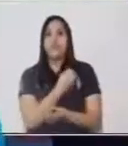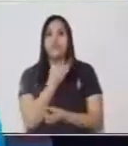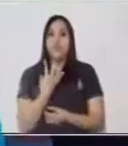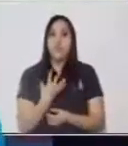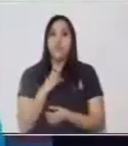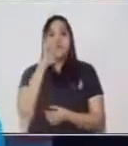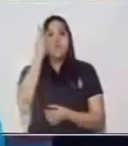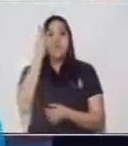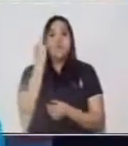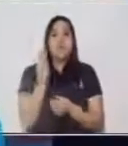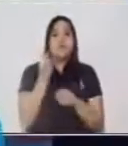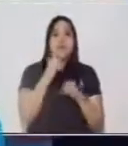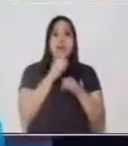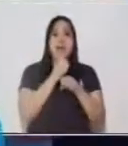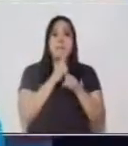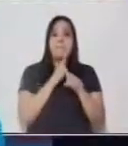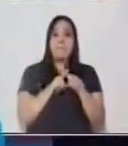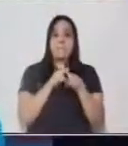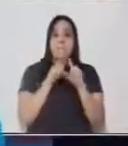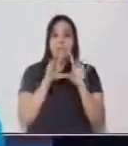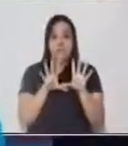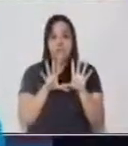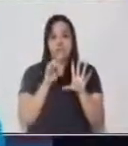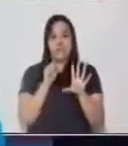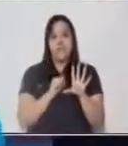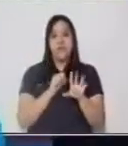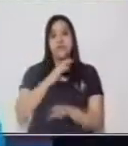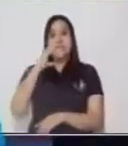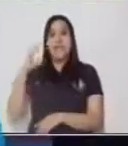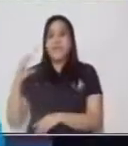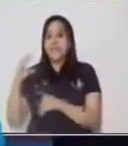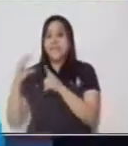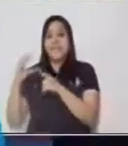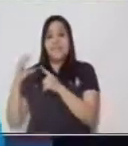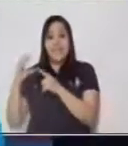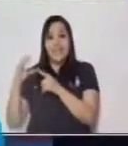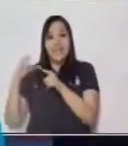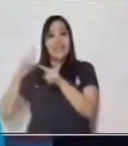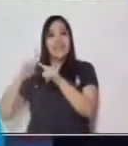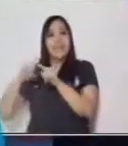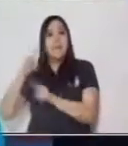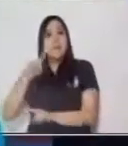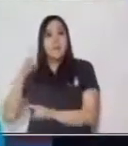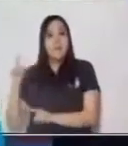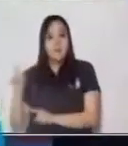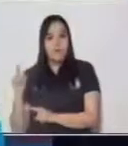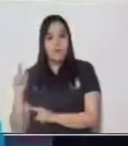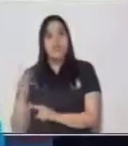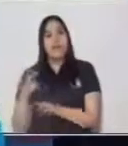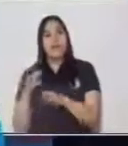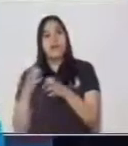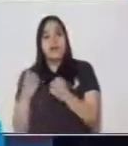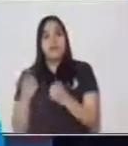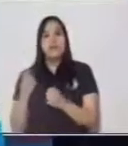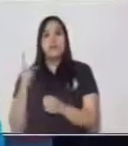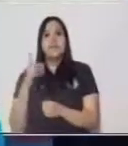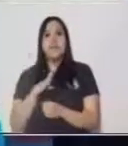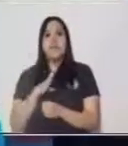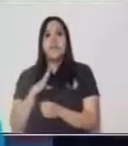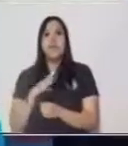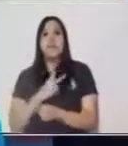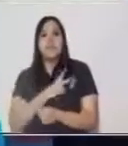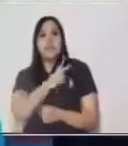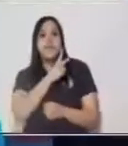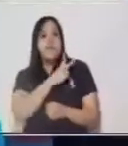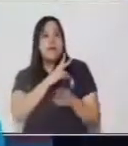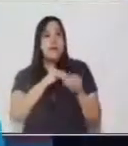10. Y en las centenas es por 100. Por lo tanto, debemos conocer el valor de